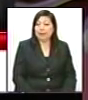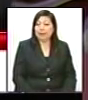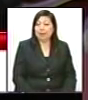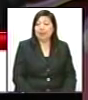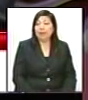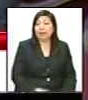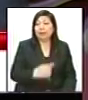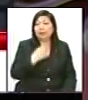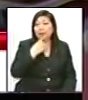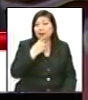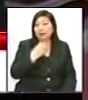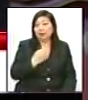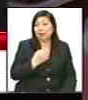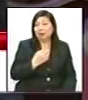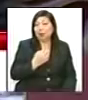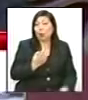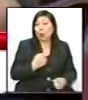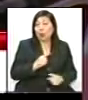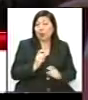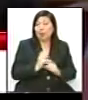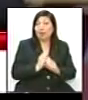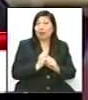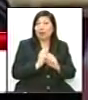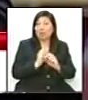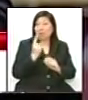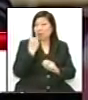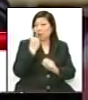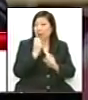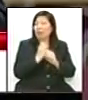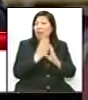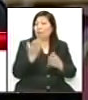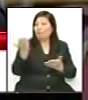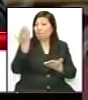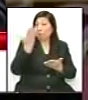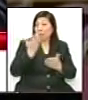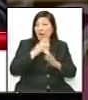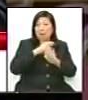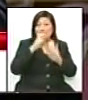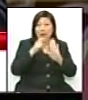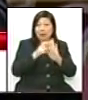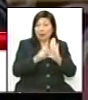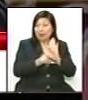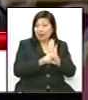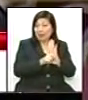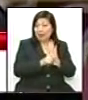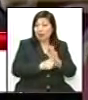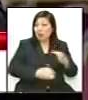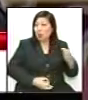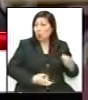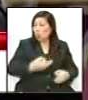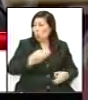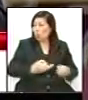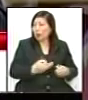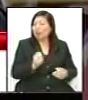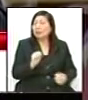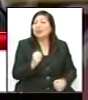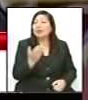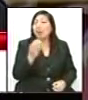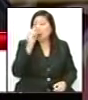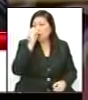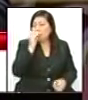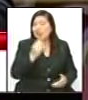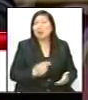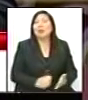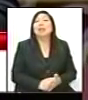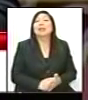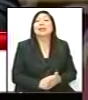verdad, nosotros desde el primer día que recibimos el proyecto de ley sobre la Junta Nacional de Justicia, hemos pedido la opinión